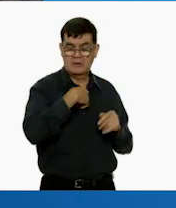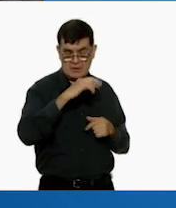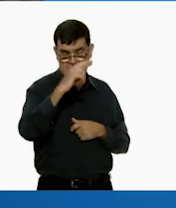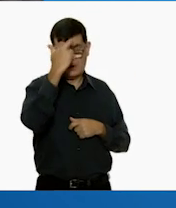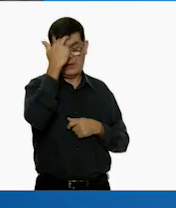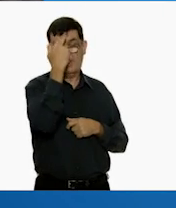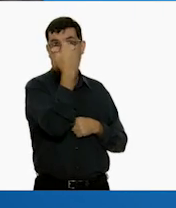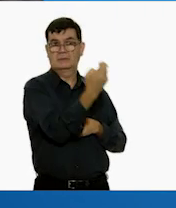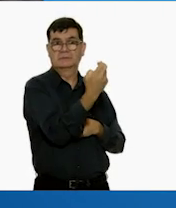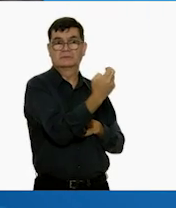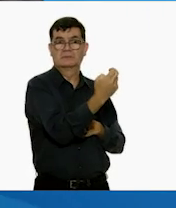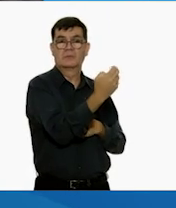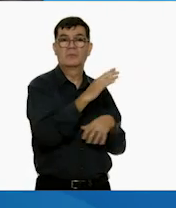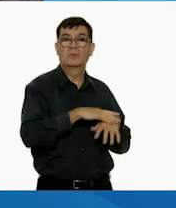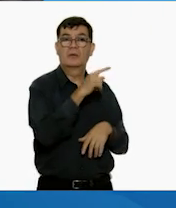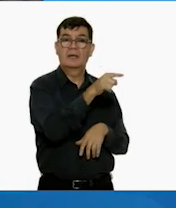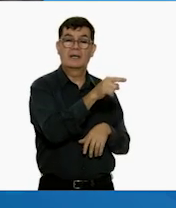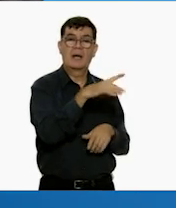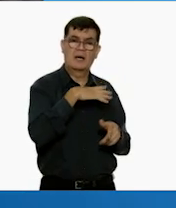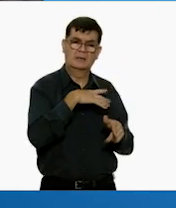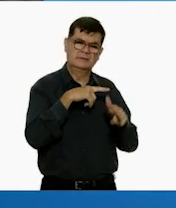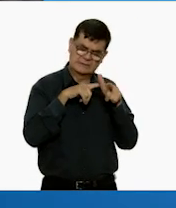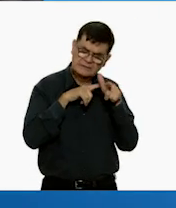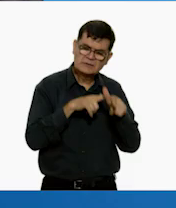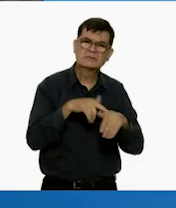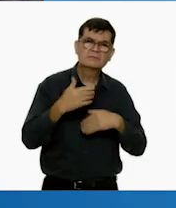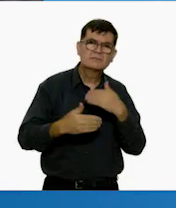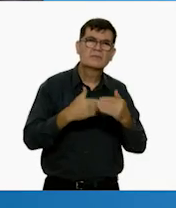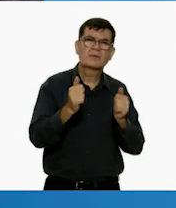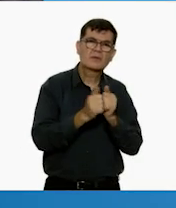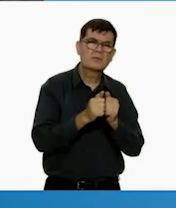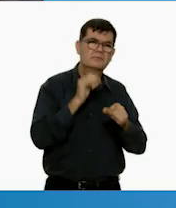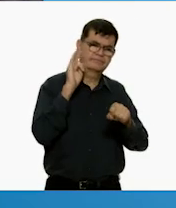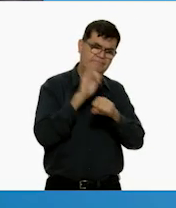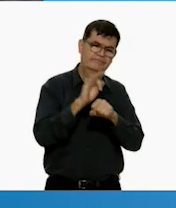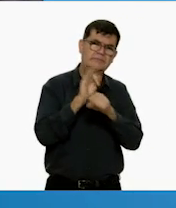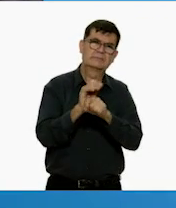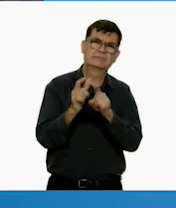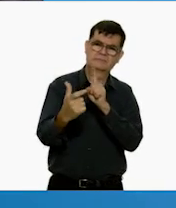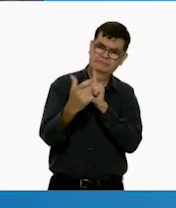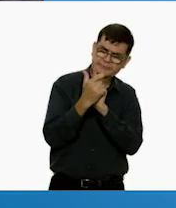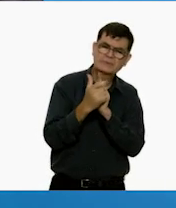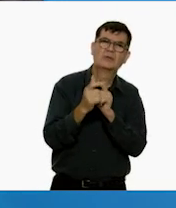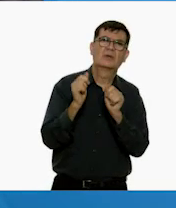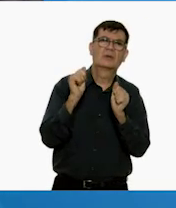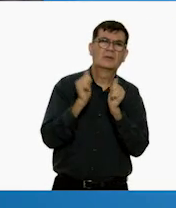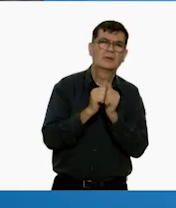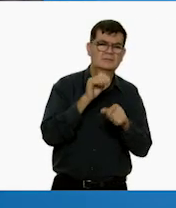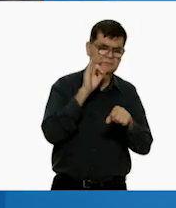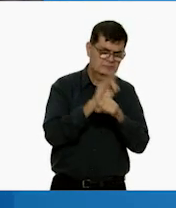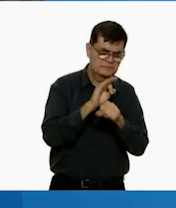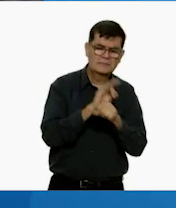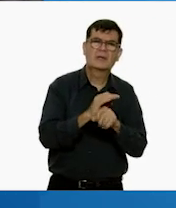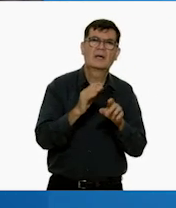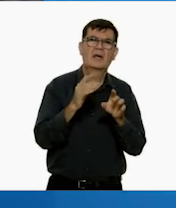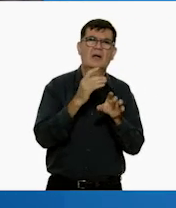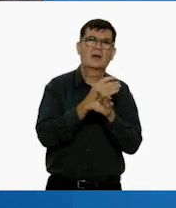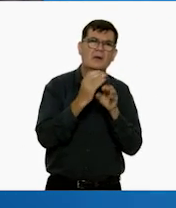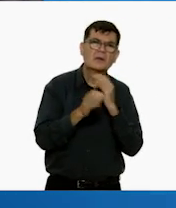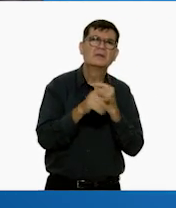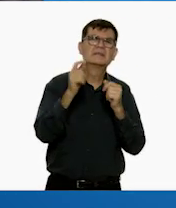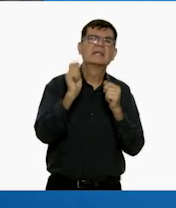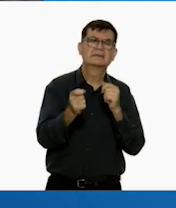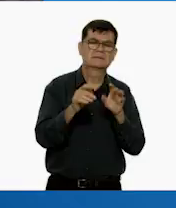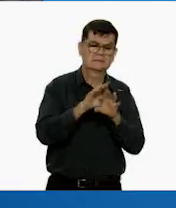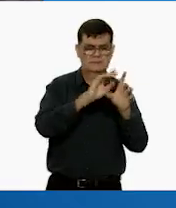por eso, porque sigue siendo un protector de nosotros, un protector de la